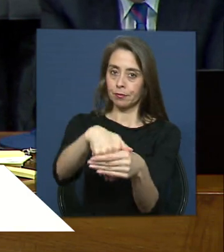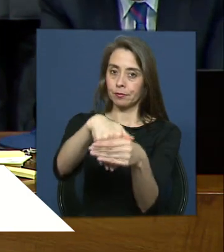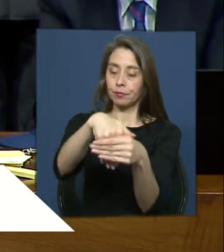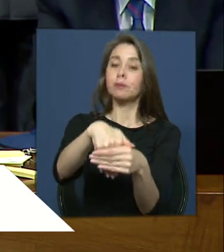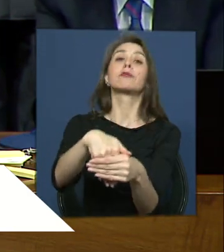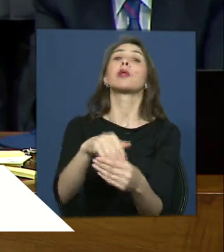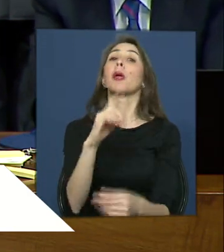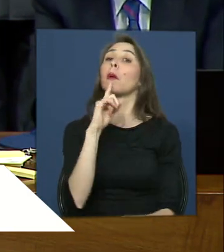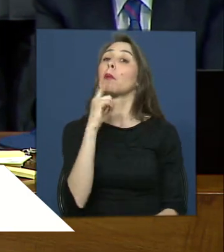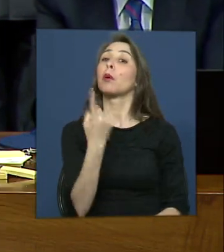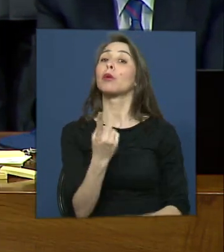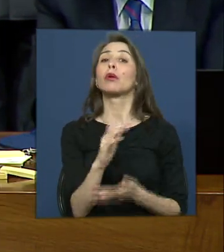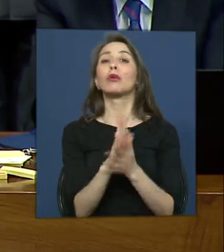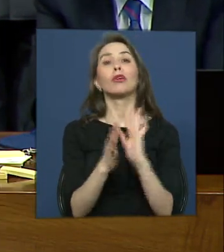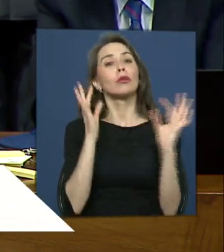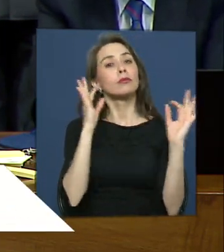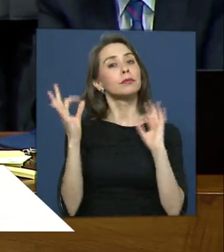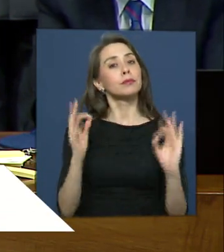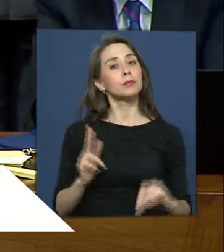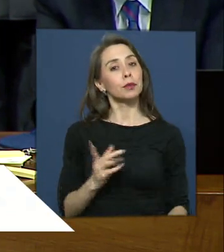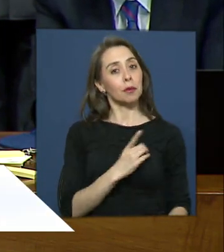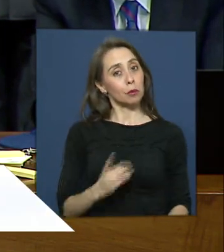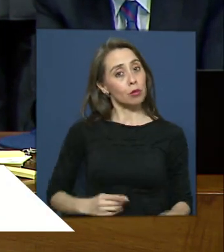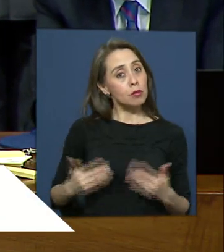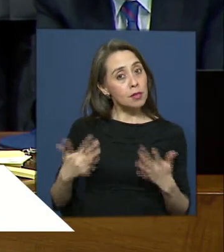¿Han votado todos los señores diputados y las señoras diputadas?